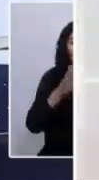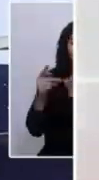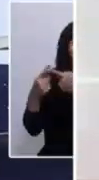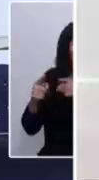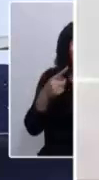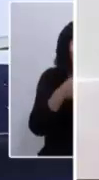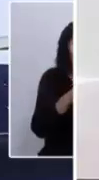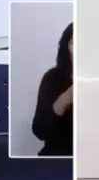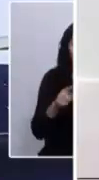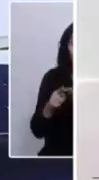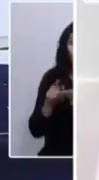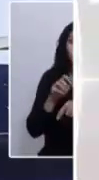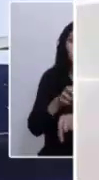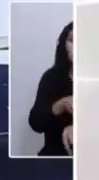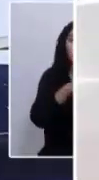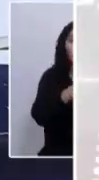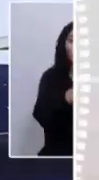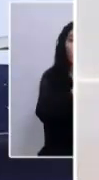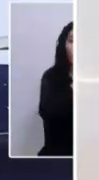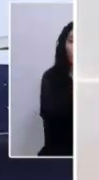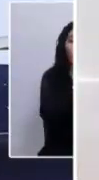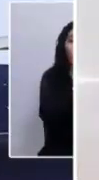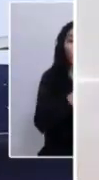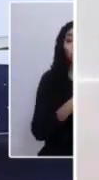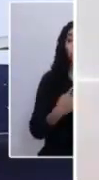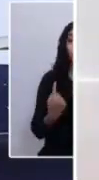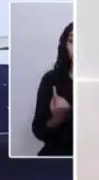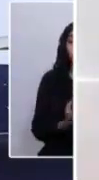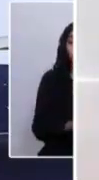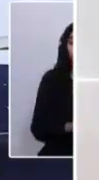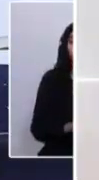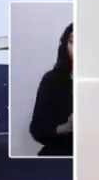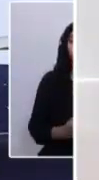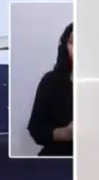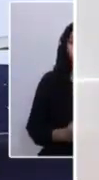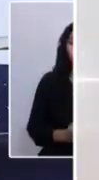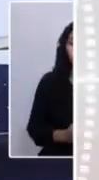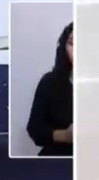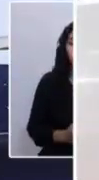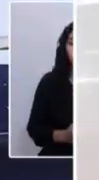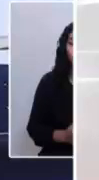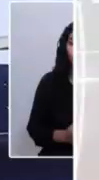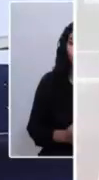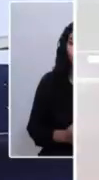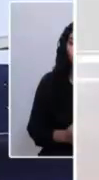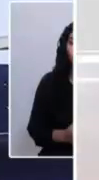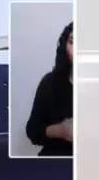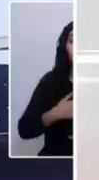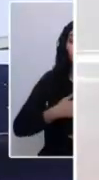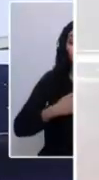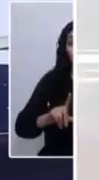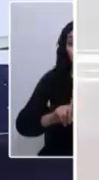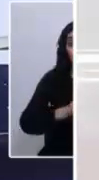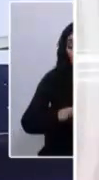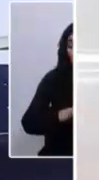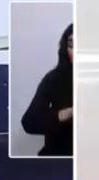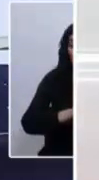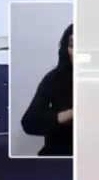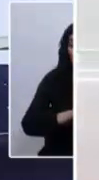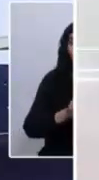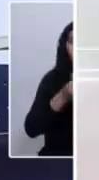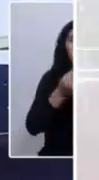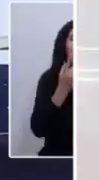ahí, ¿quiénes presentan más reticencia? ¿El bloque de derecha acercarse a la centroizquierda o al revés?